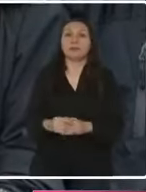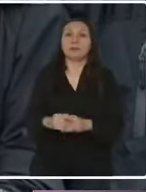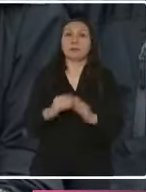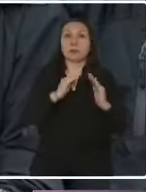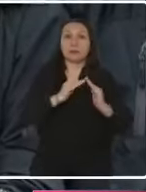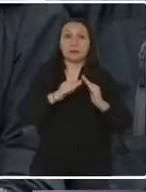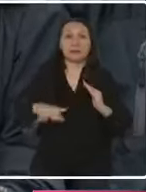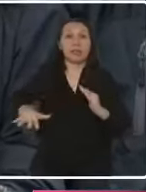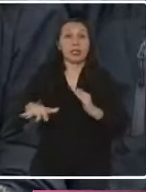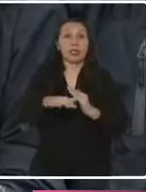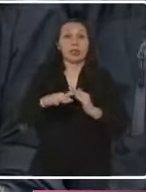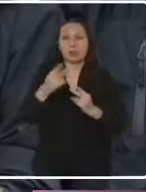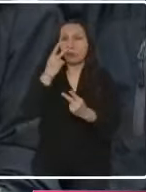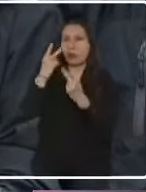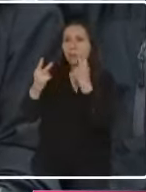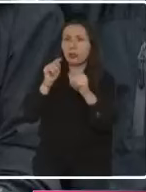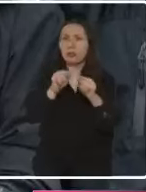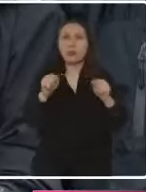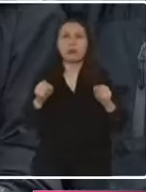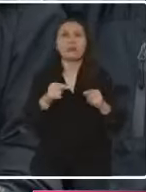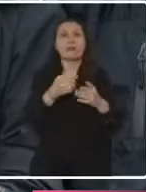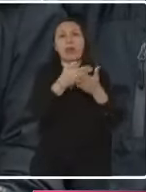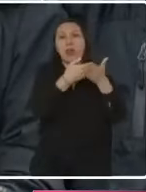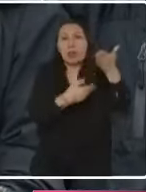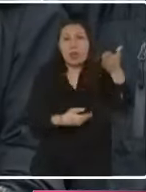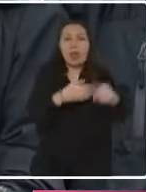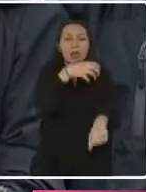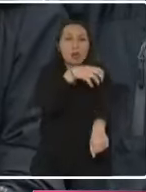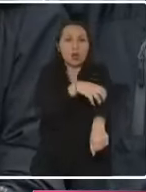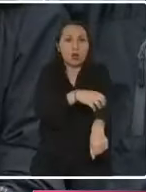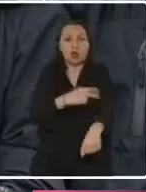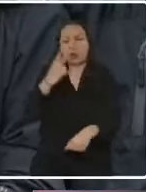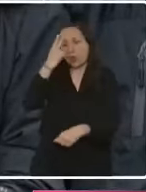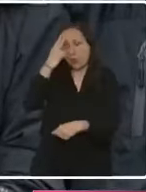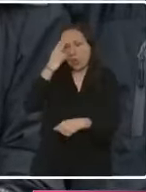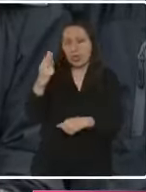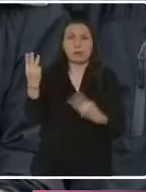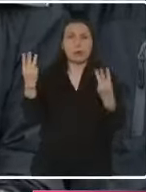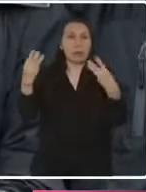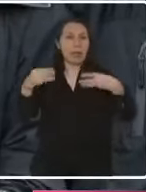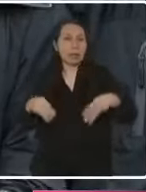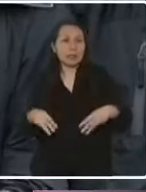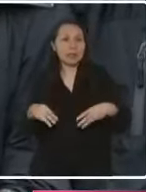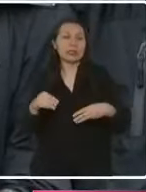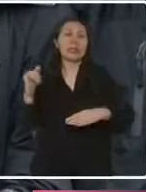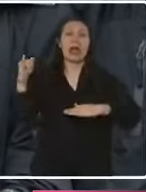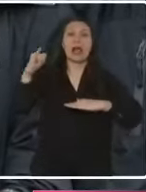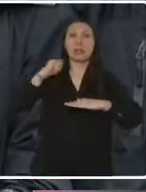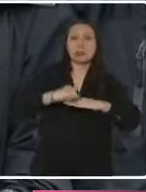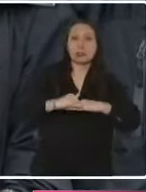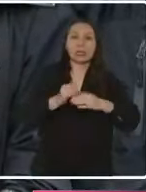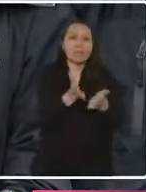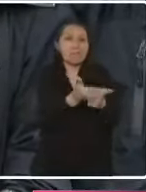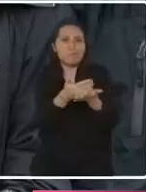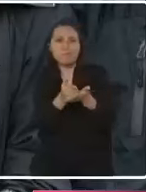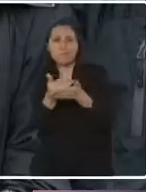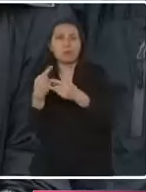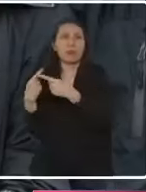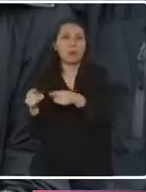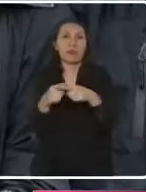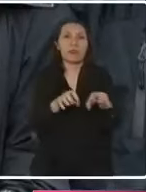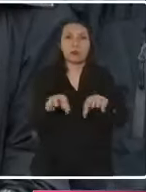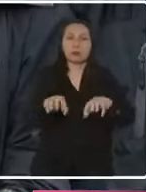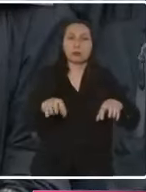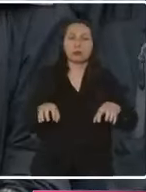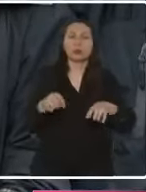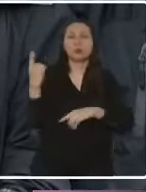en diferentes barrios, ver diarios regionales de Coquimbo, de Magallanes, de Aysén, en donde se organizan diferentes